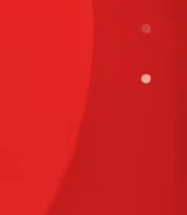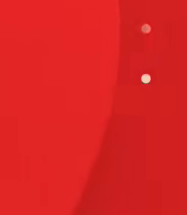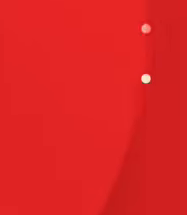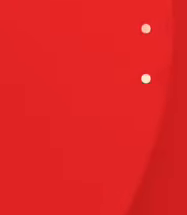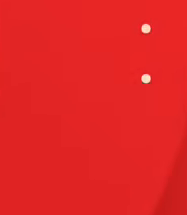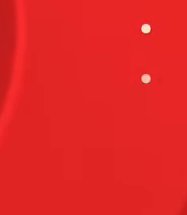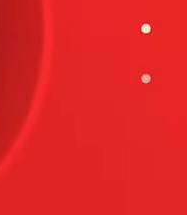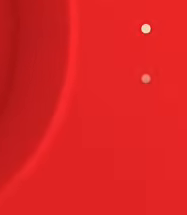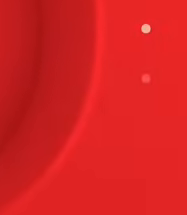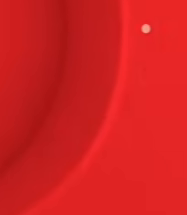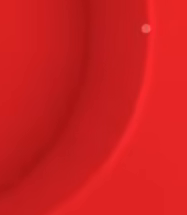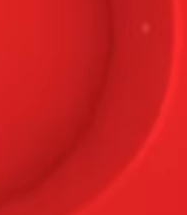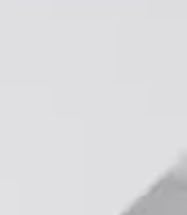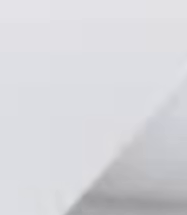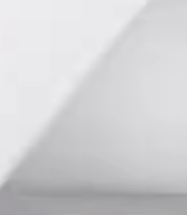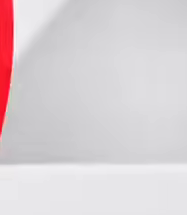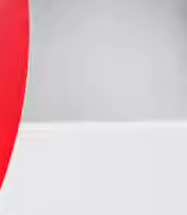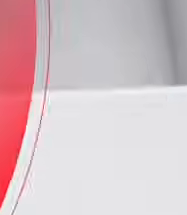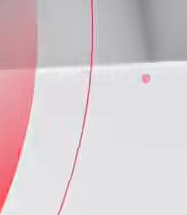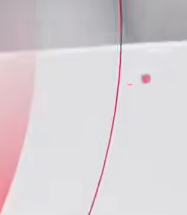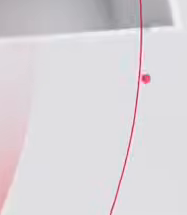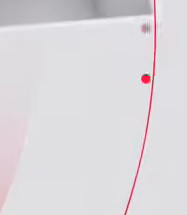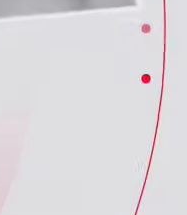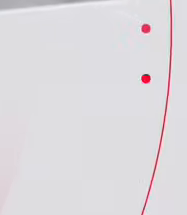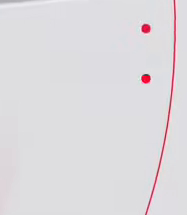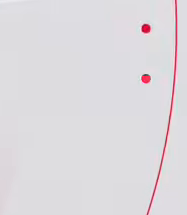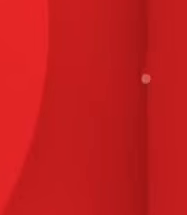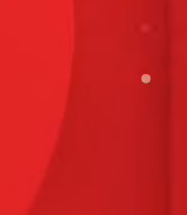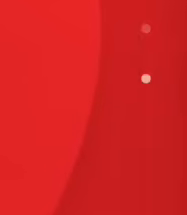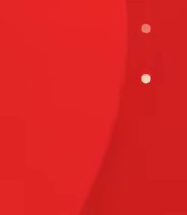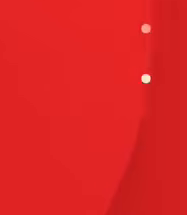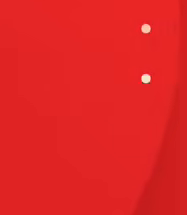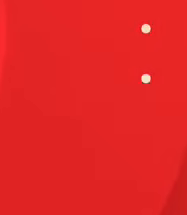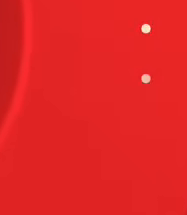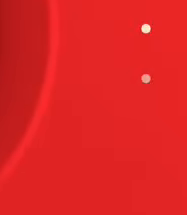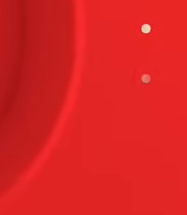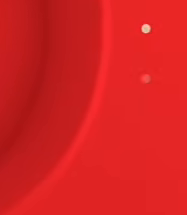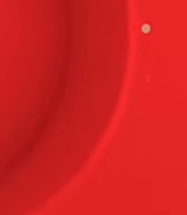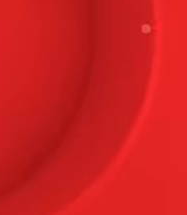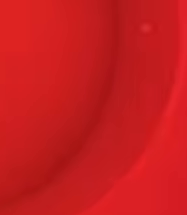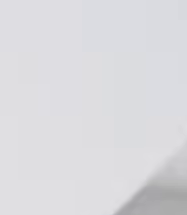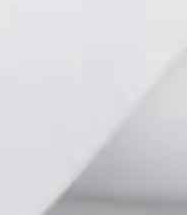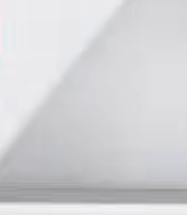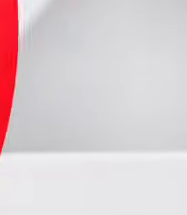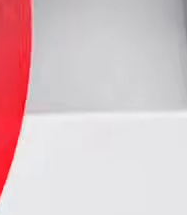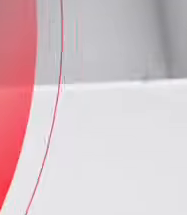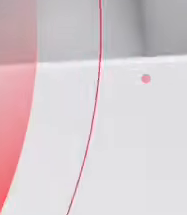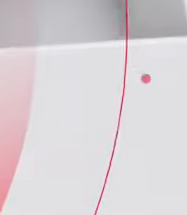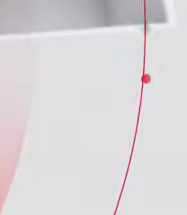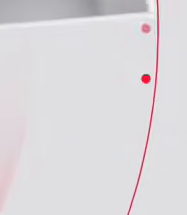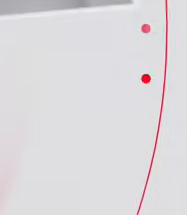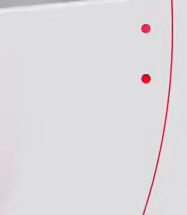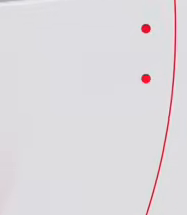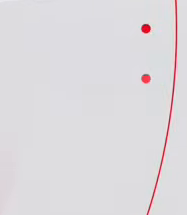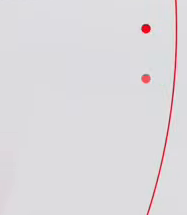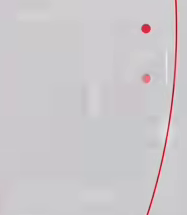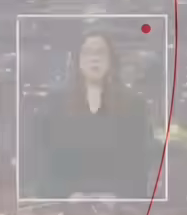hablar ya volvemos con 24 central estamos viendo 24